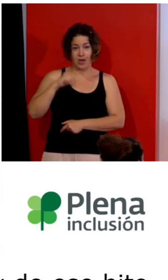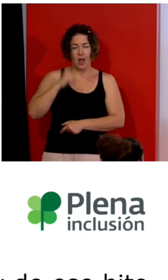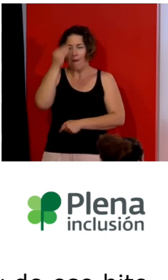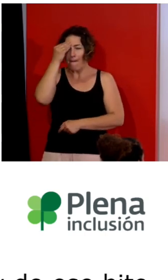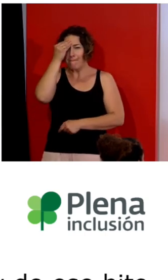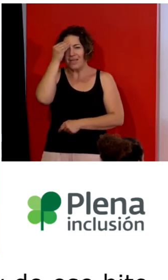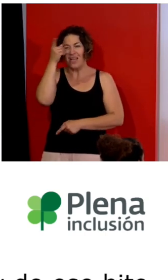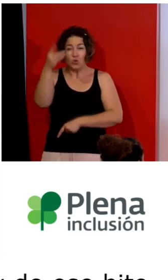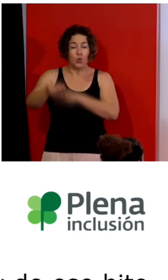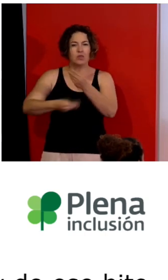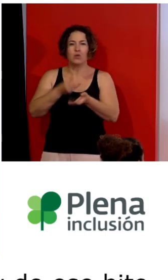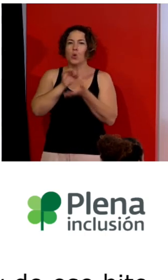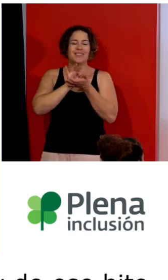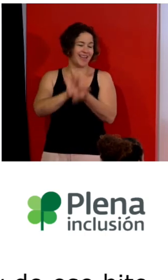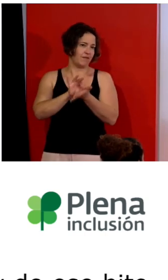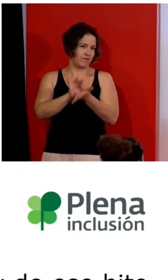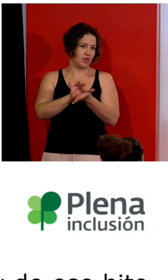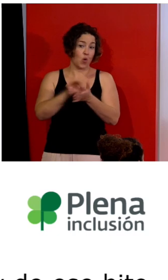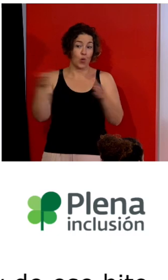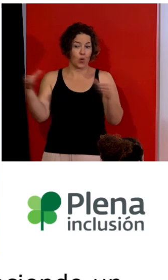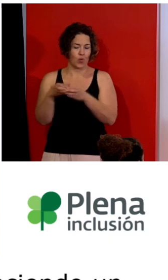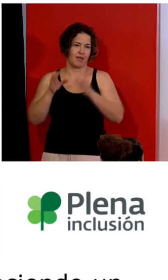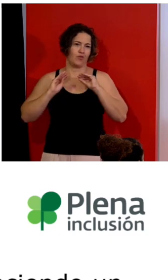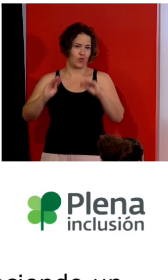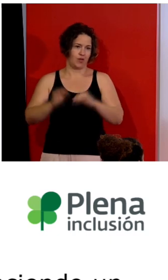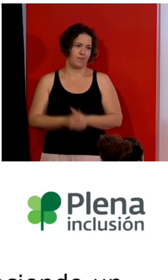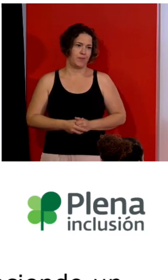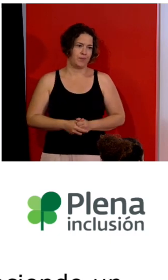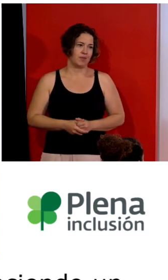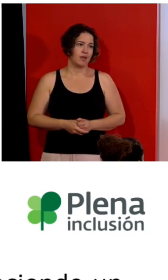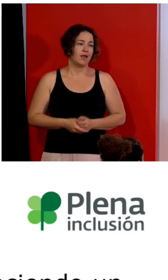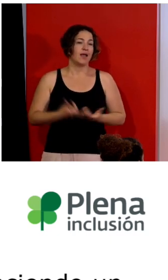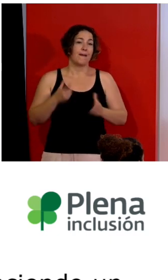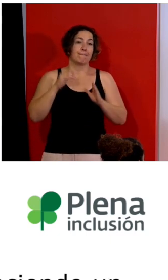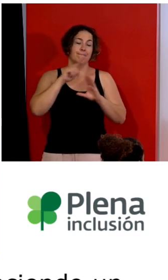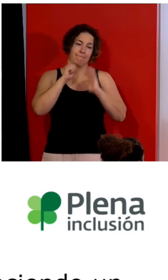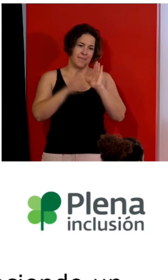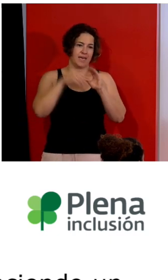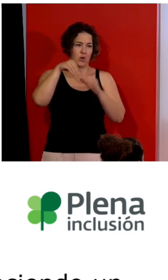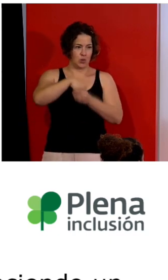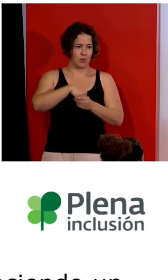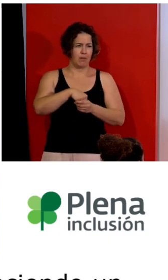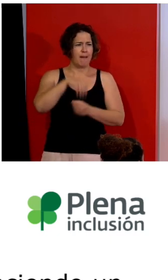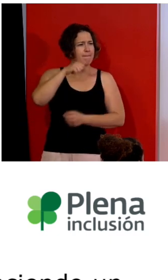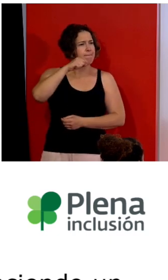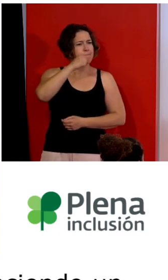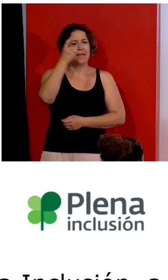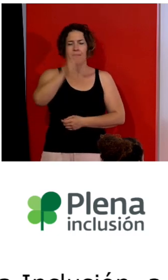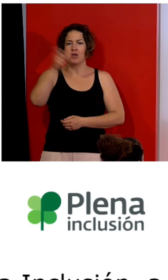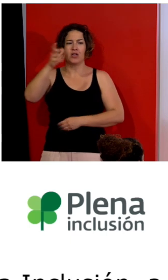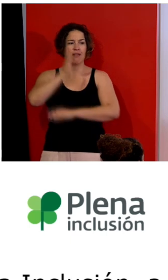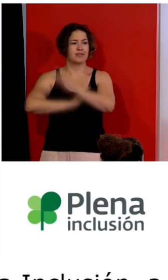estás haciendo un gran servicio a tu comunidad, a Plena Inclusión, a esas miles de personas con